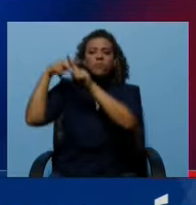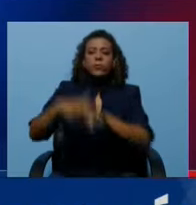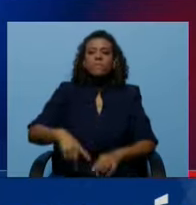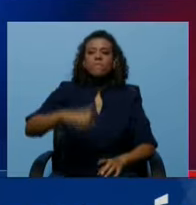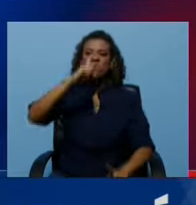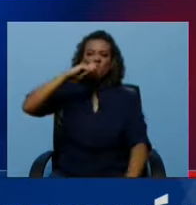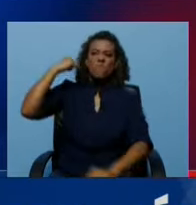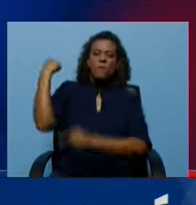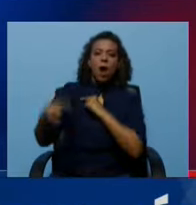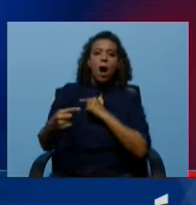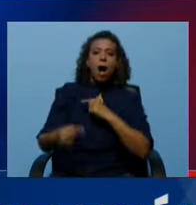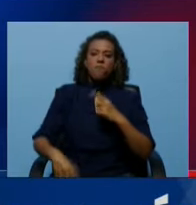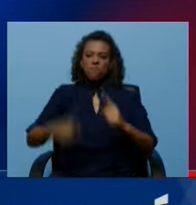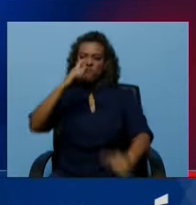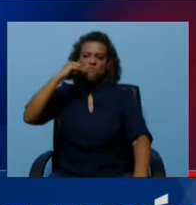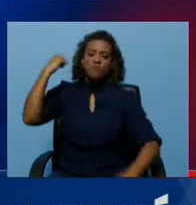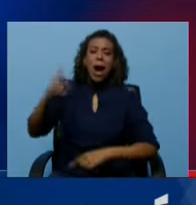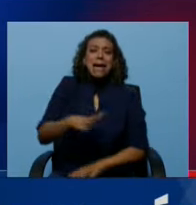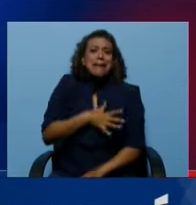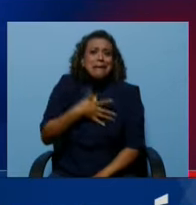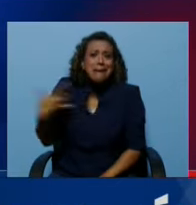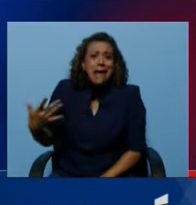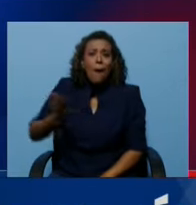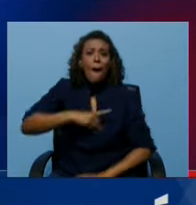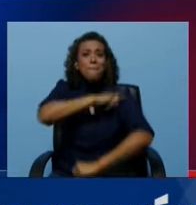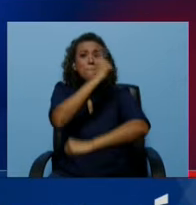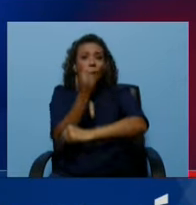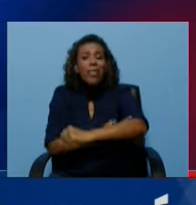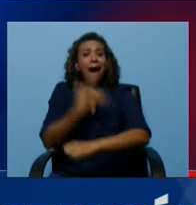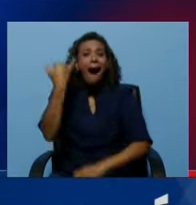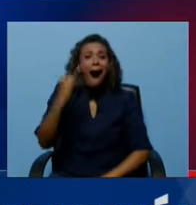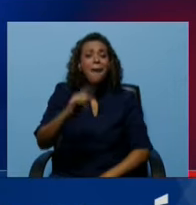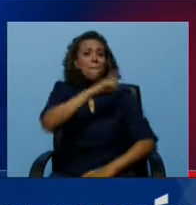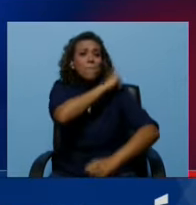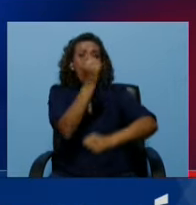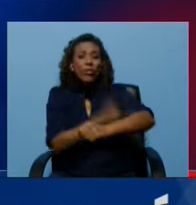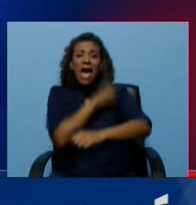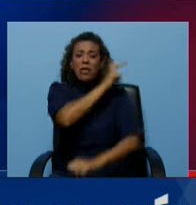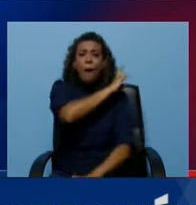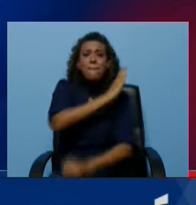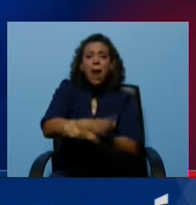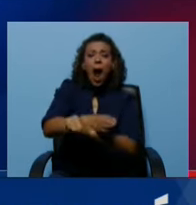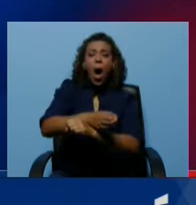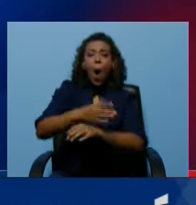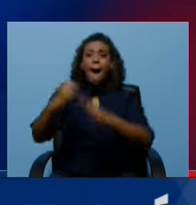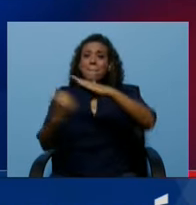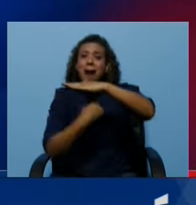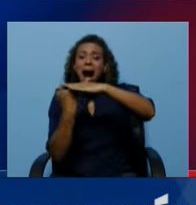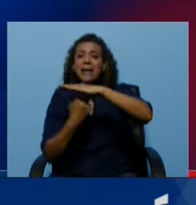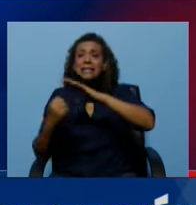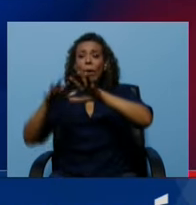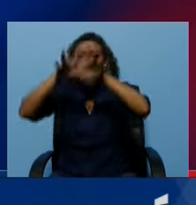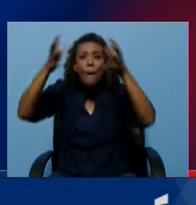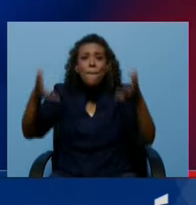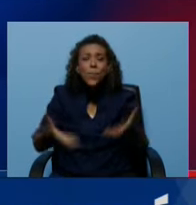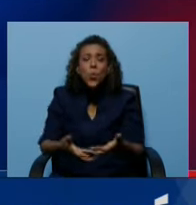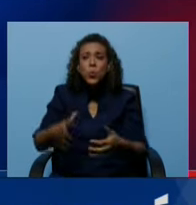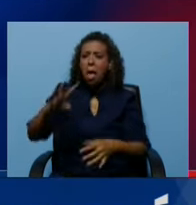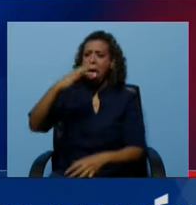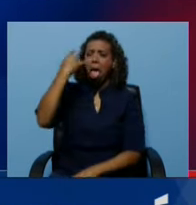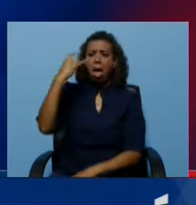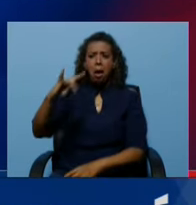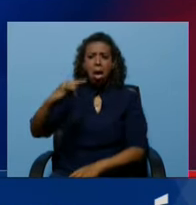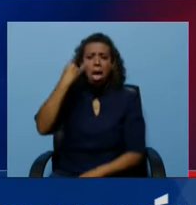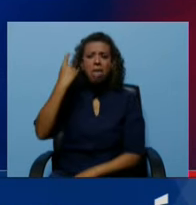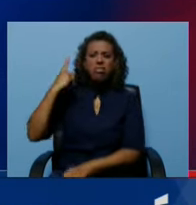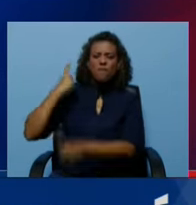amenazar, creen que todavía pueden someter sobre la base del engaño o de la